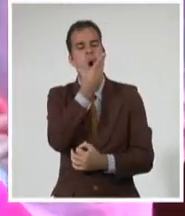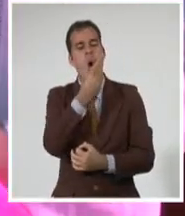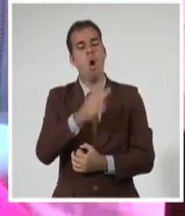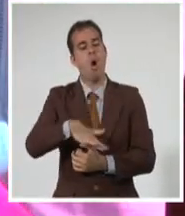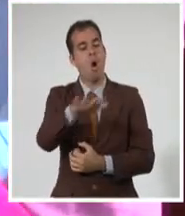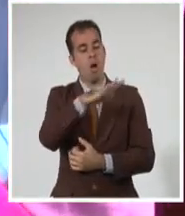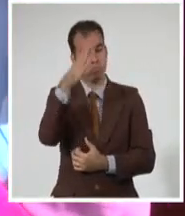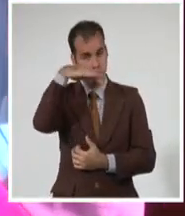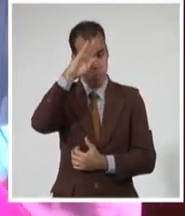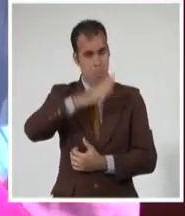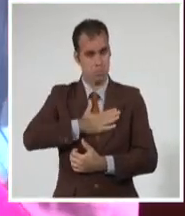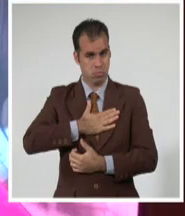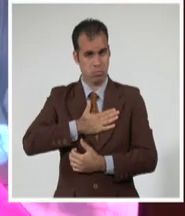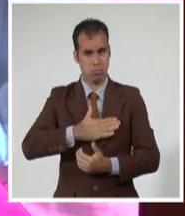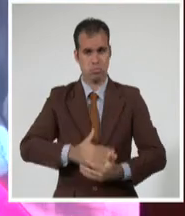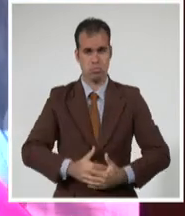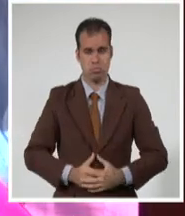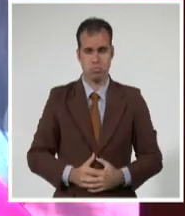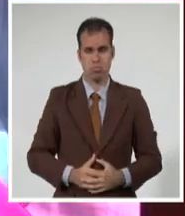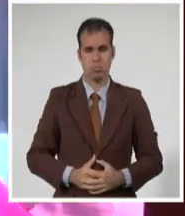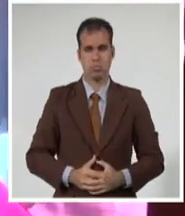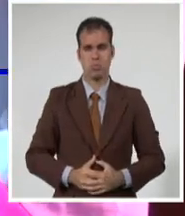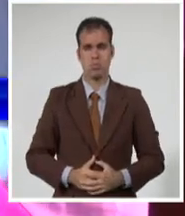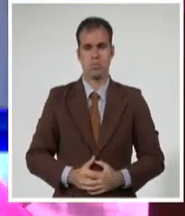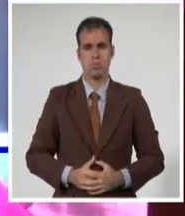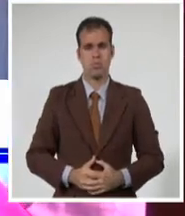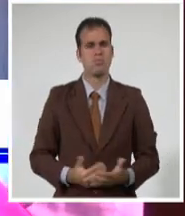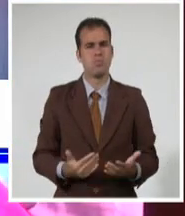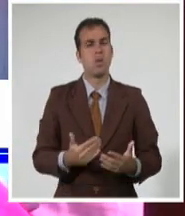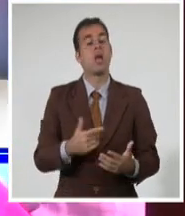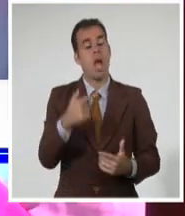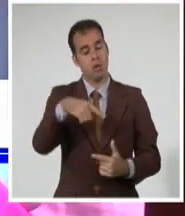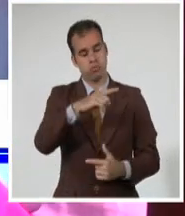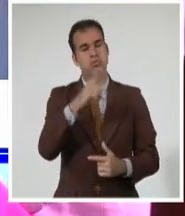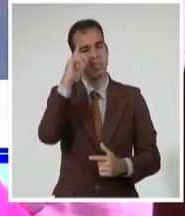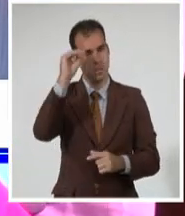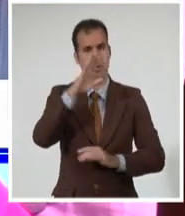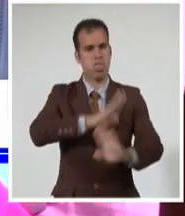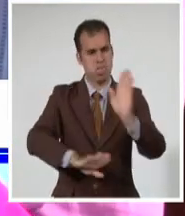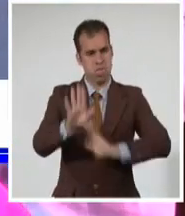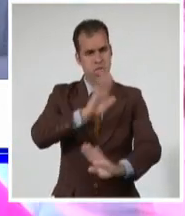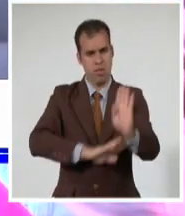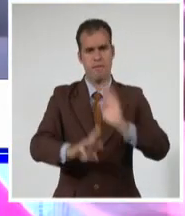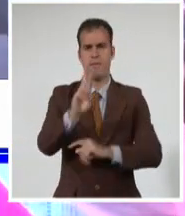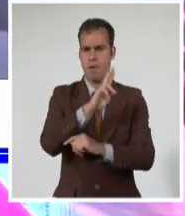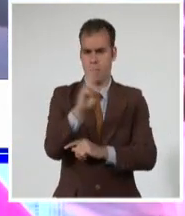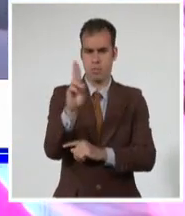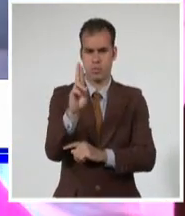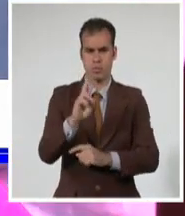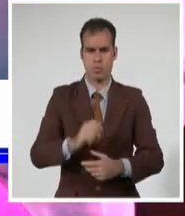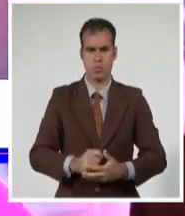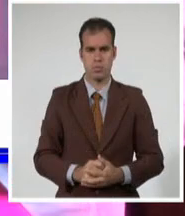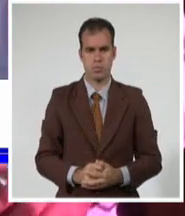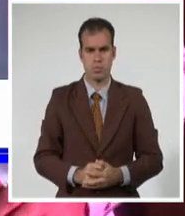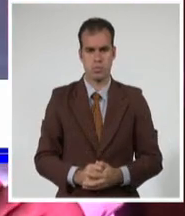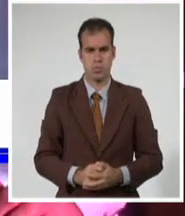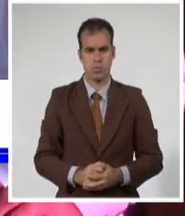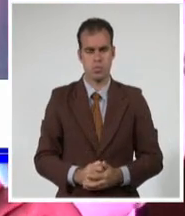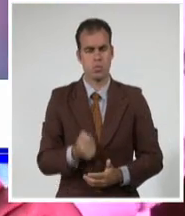cubanos que están participando en la defensa del proyecto de la revolución, las nuevas generaciones de